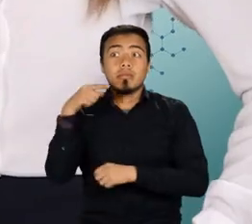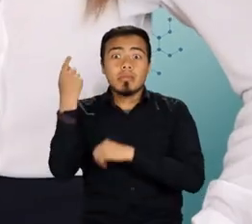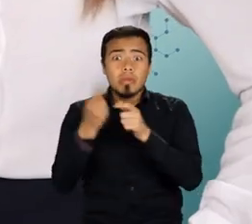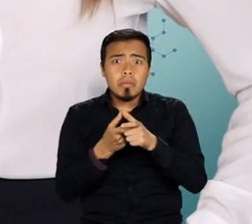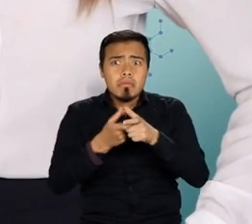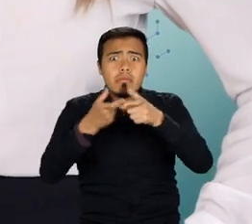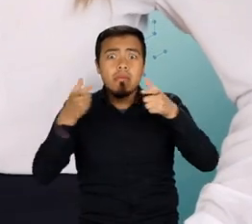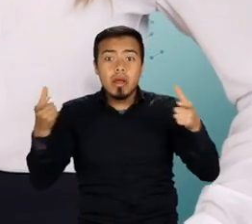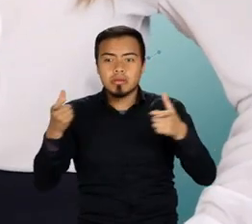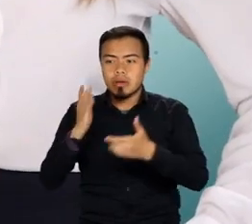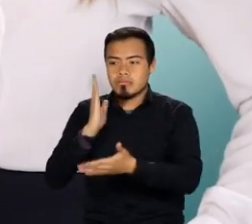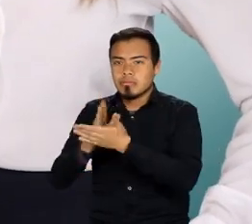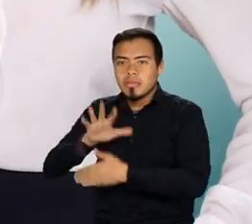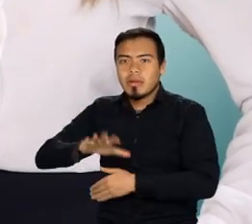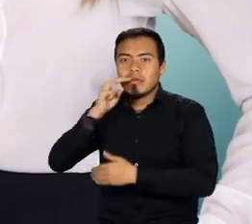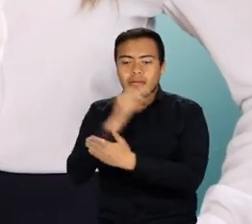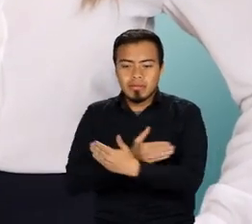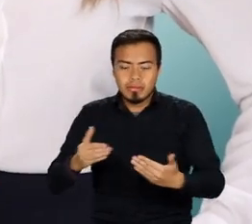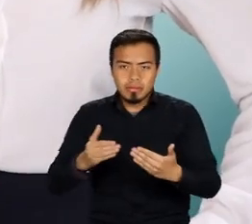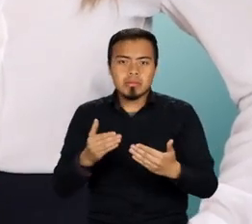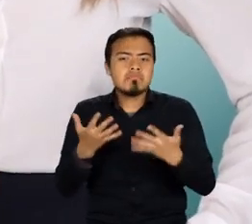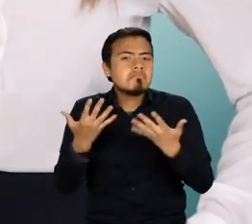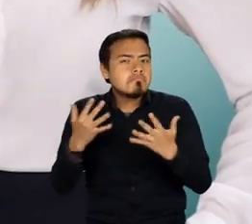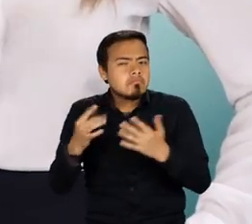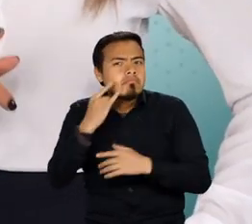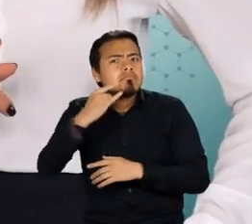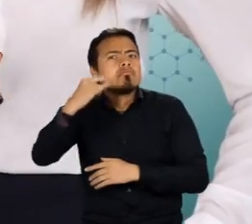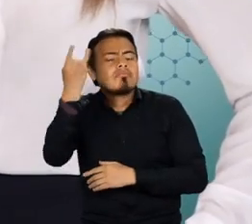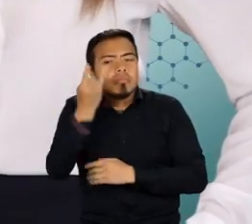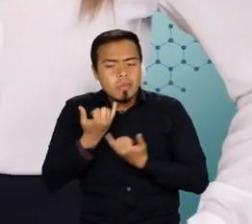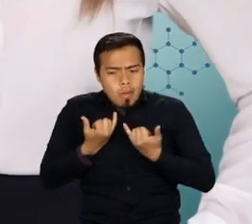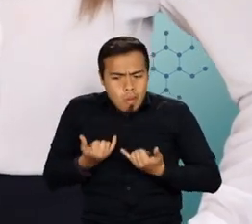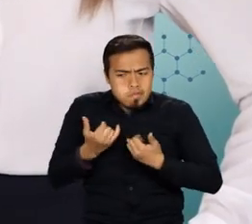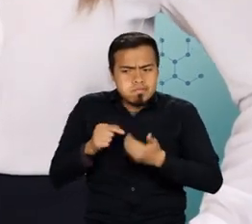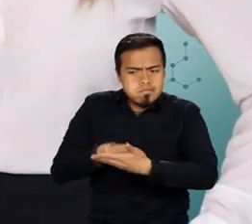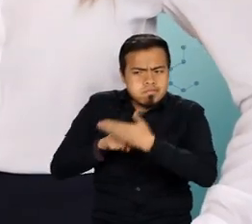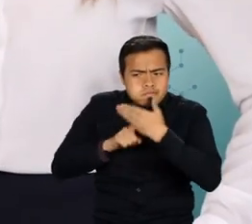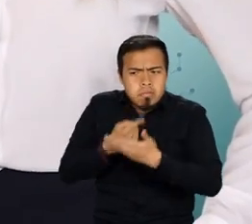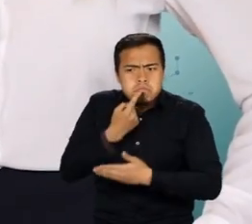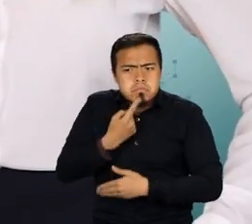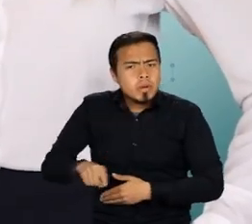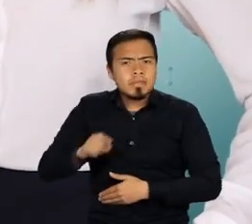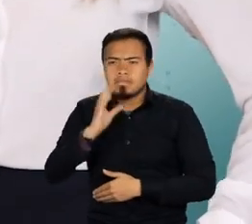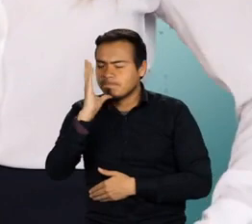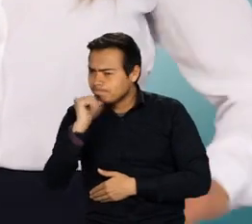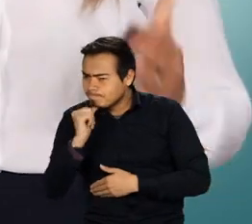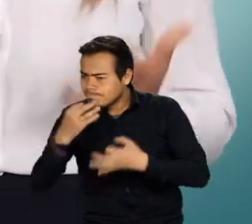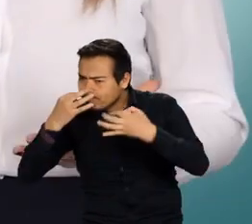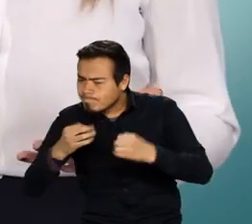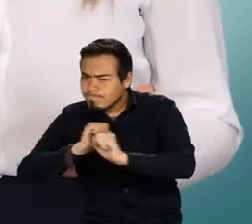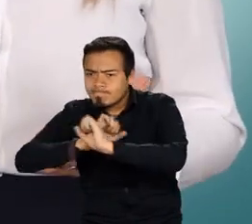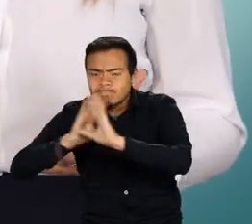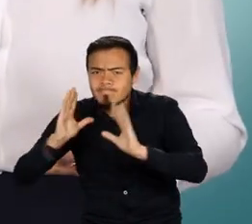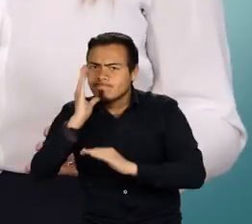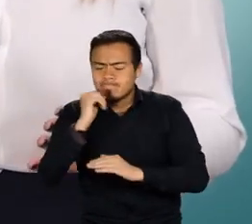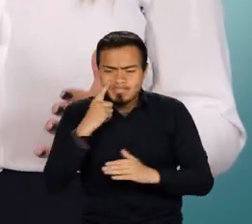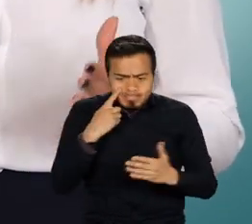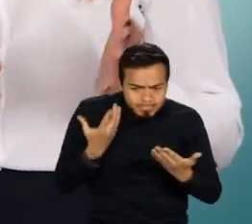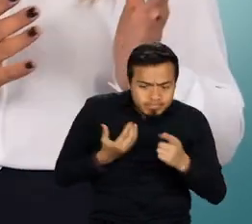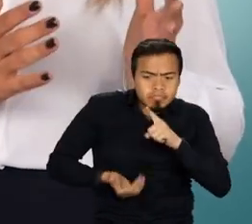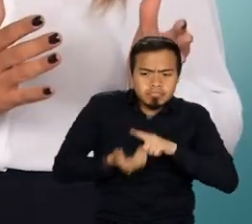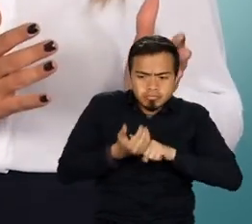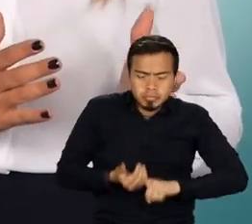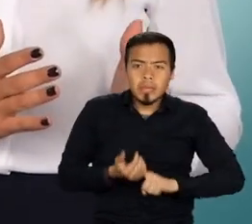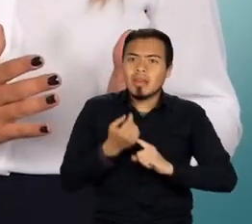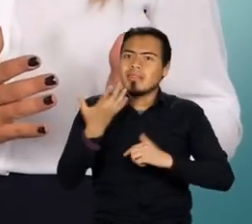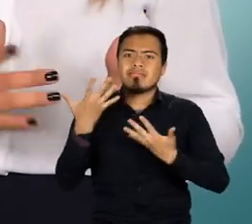La mayoría de los cánceres infantiles inicialmente presentan signos y síntomas inespecíficos, lo que puede hacer que se detecten